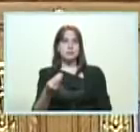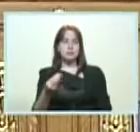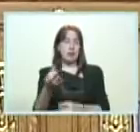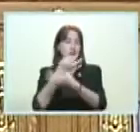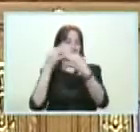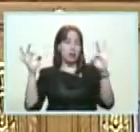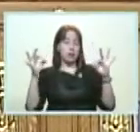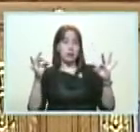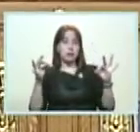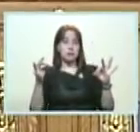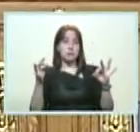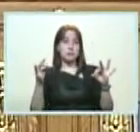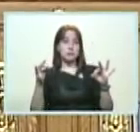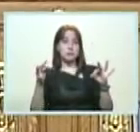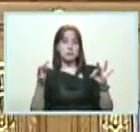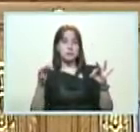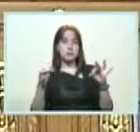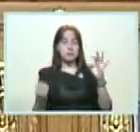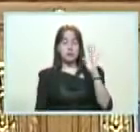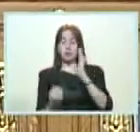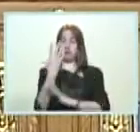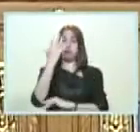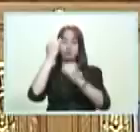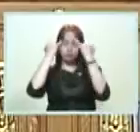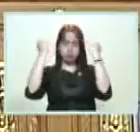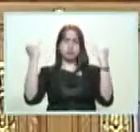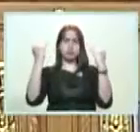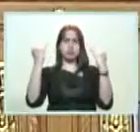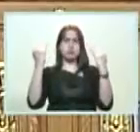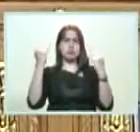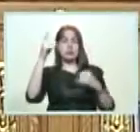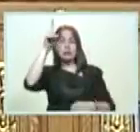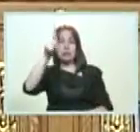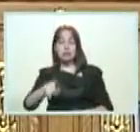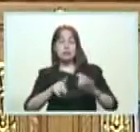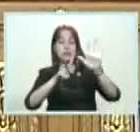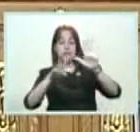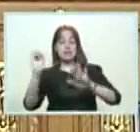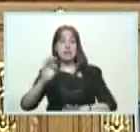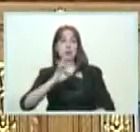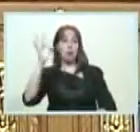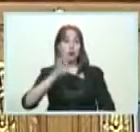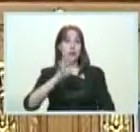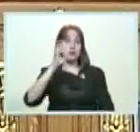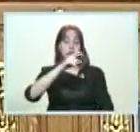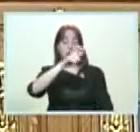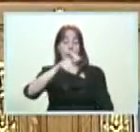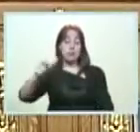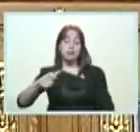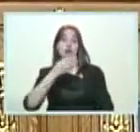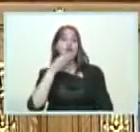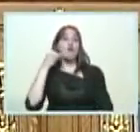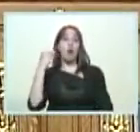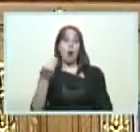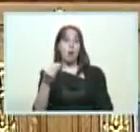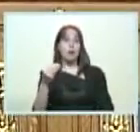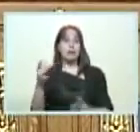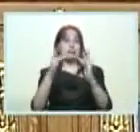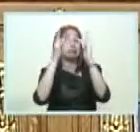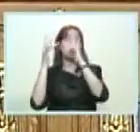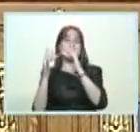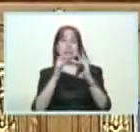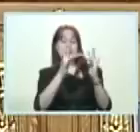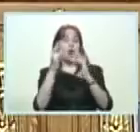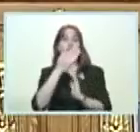extraordinaria, creadora, así como tenemos el 70% de jóvenes aquí que deben salir a conectarse